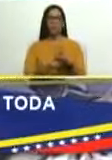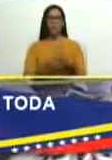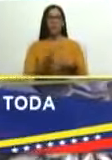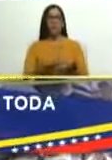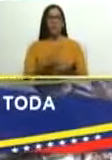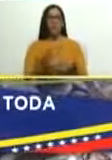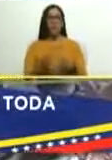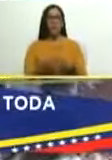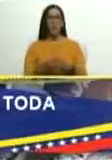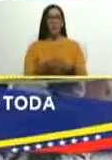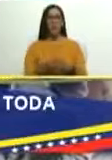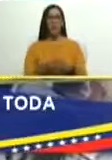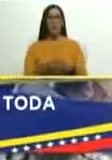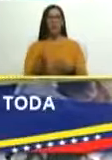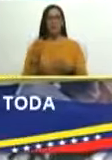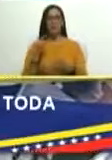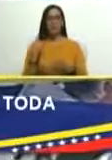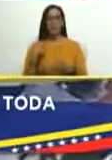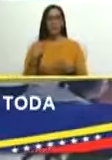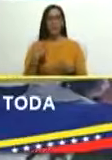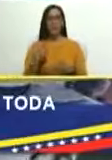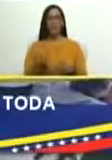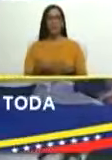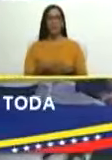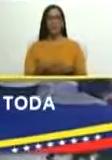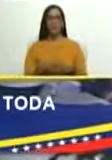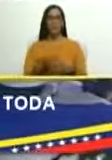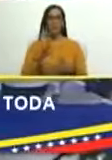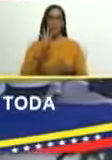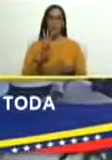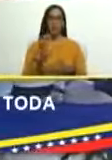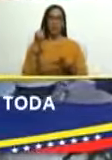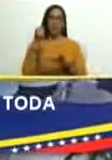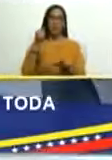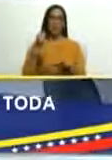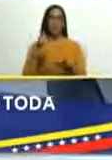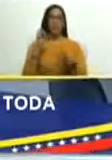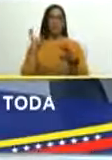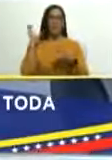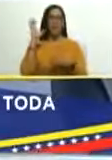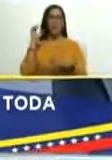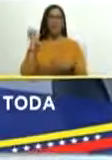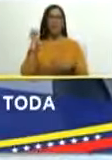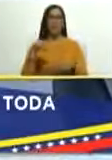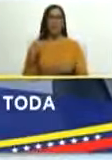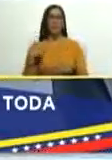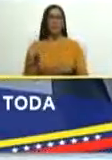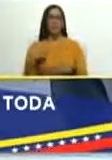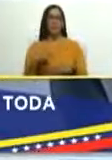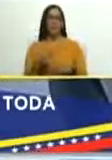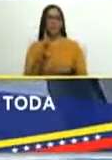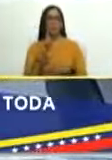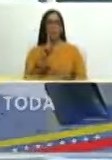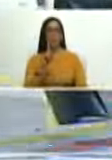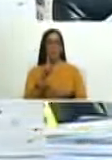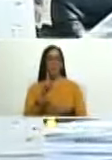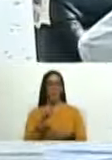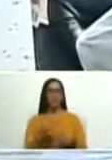porque así como tenemos los certificados, 4 récord Guinness en este país, también tenemos una,